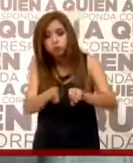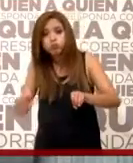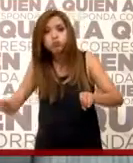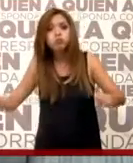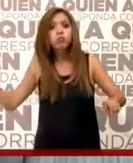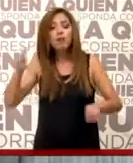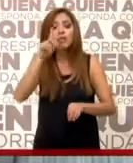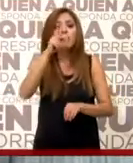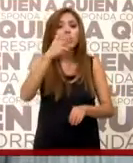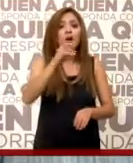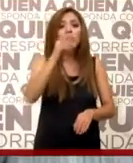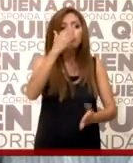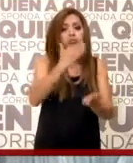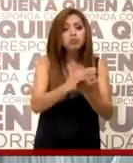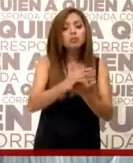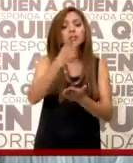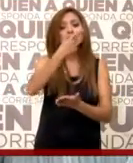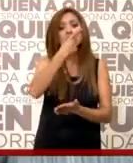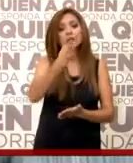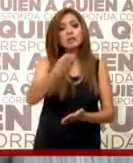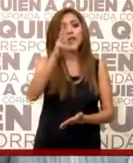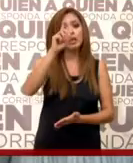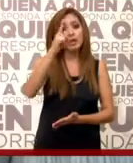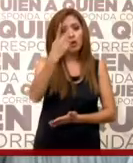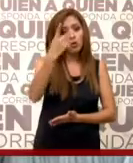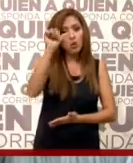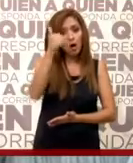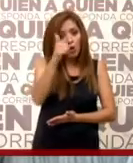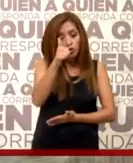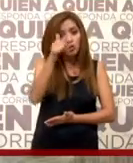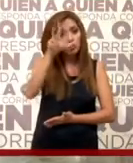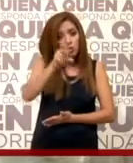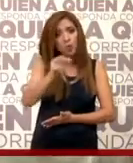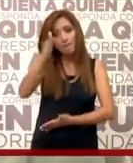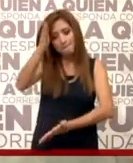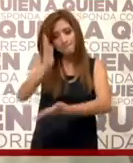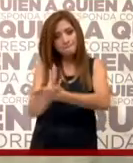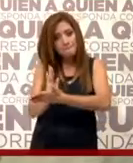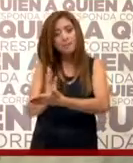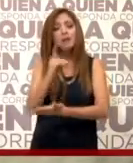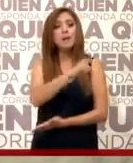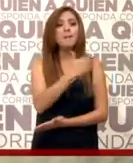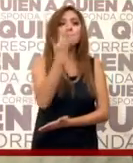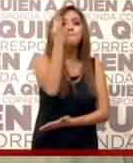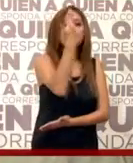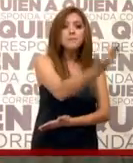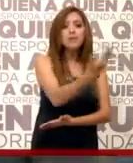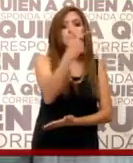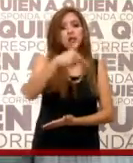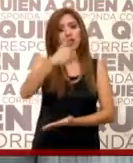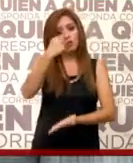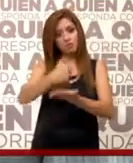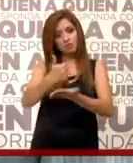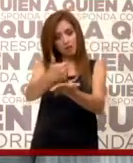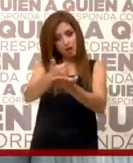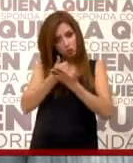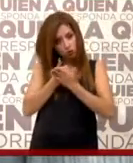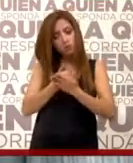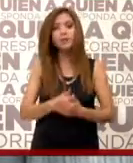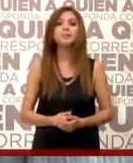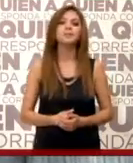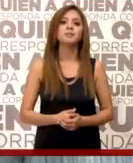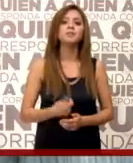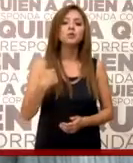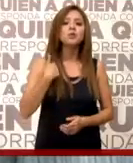Y el señor nos da hasta el 31 de agosto para cerrarnos el drenaje. Por ello piden el apoyo de a quien corresponda. Que nos ayuden a